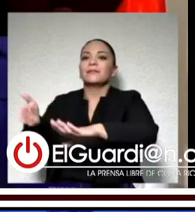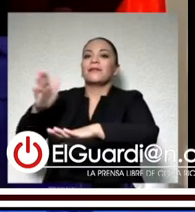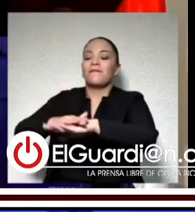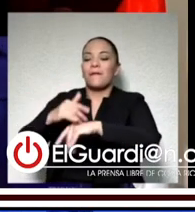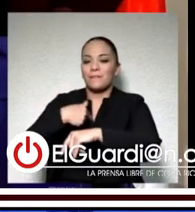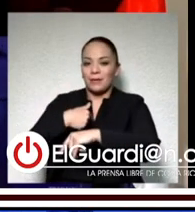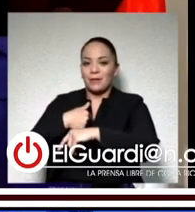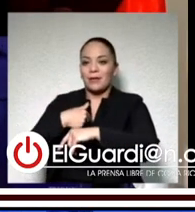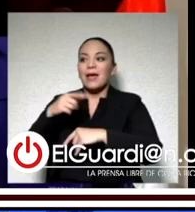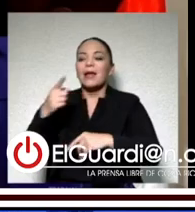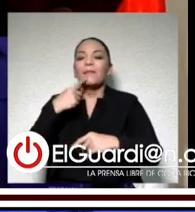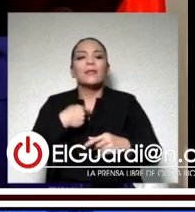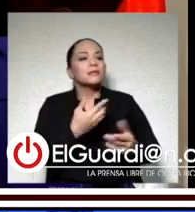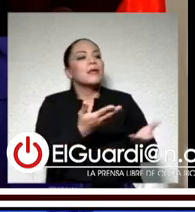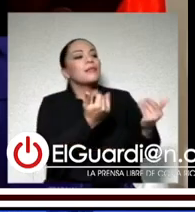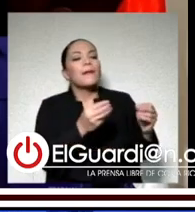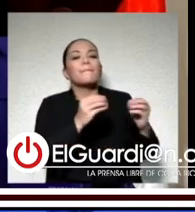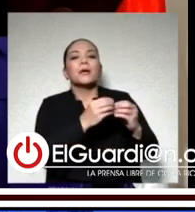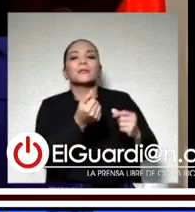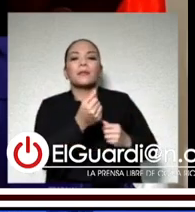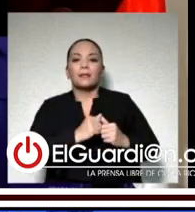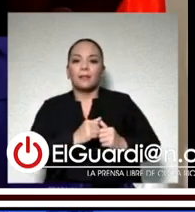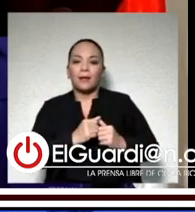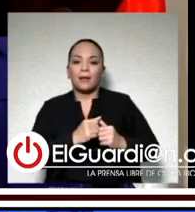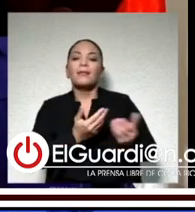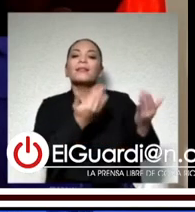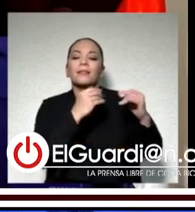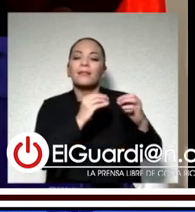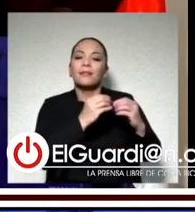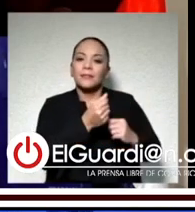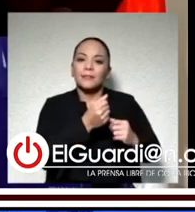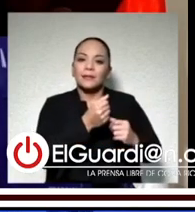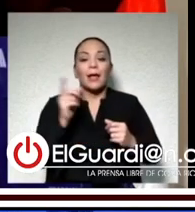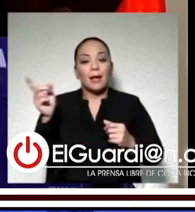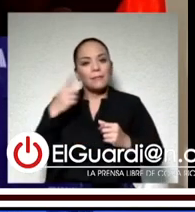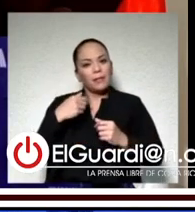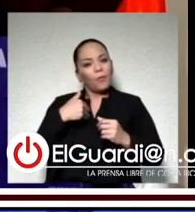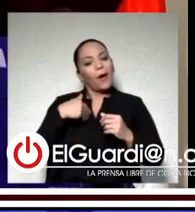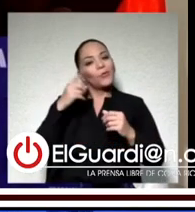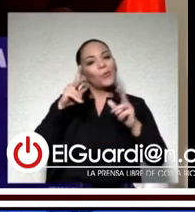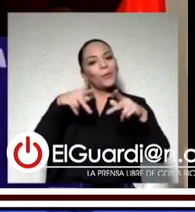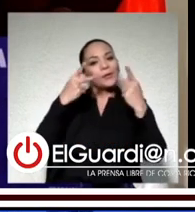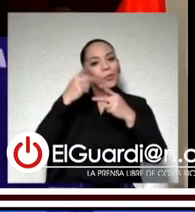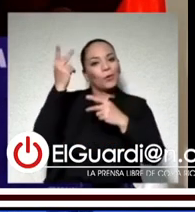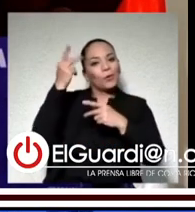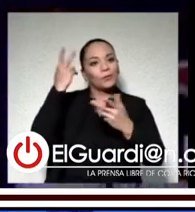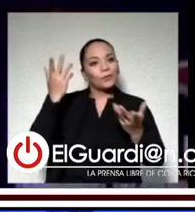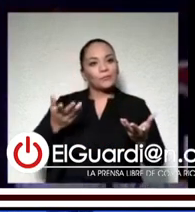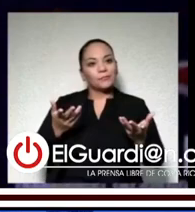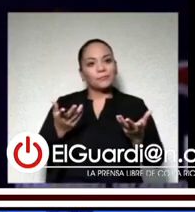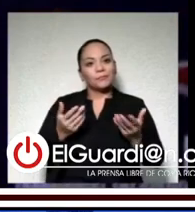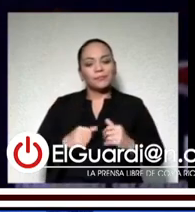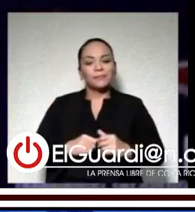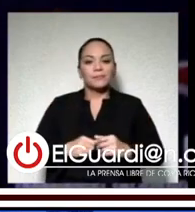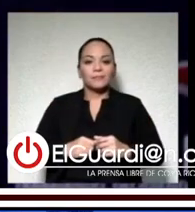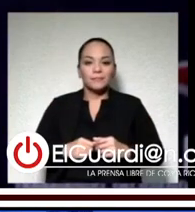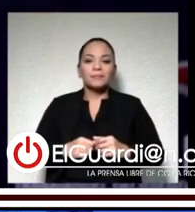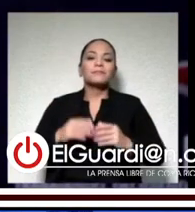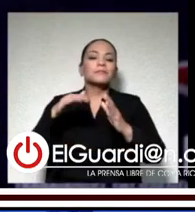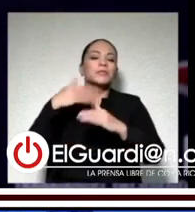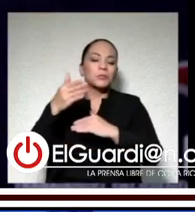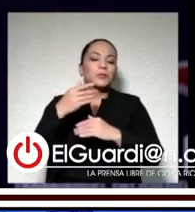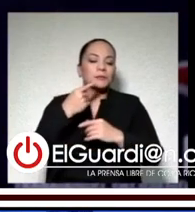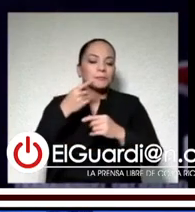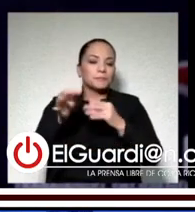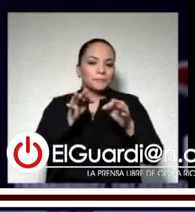solicita más dinero y me dice que hay un partido político al que me referiré